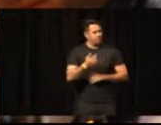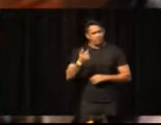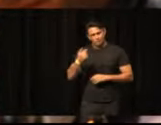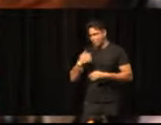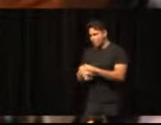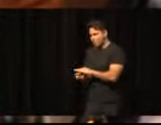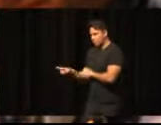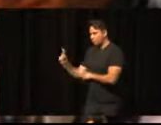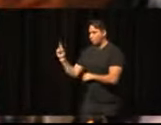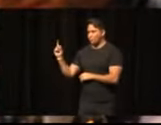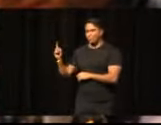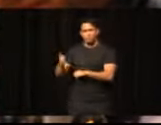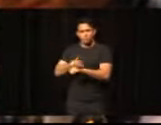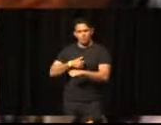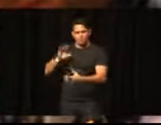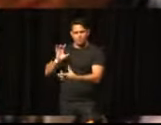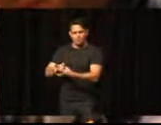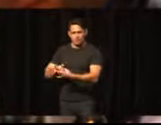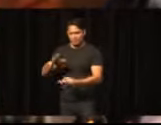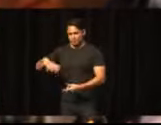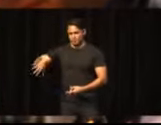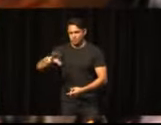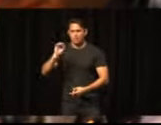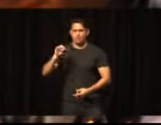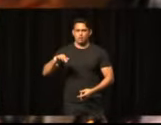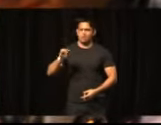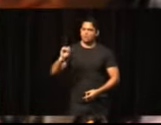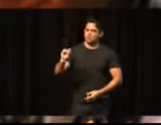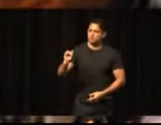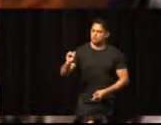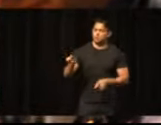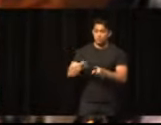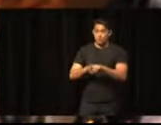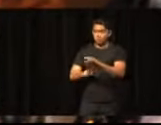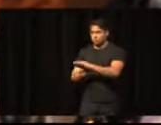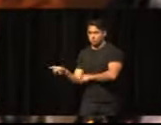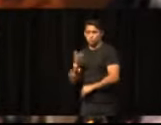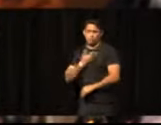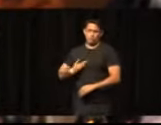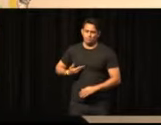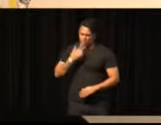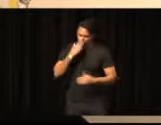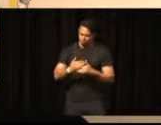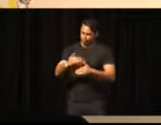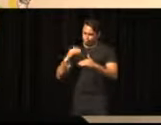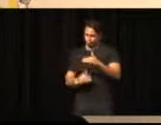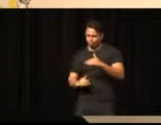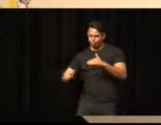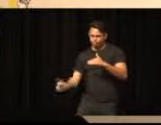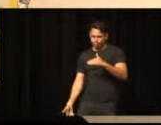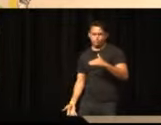todos los profesionales relacionados al sector público, que se sienten subvalorados.